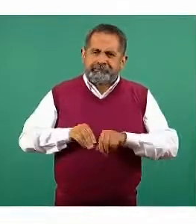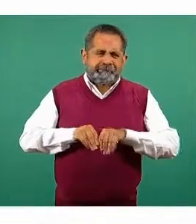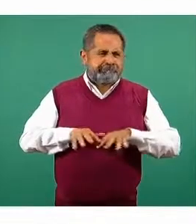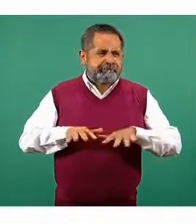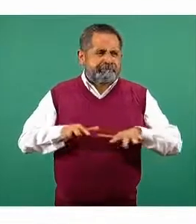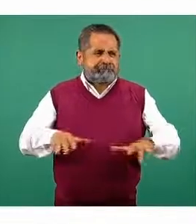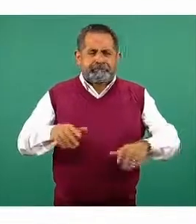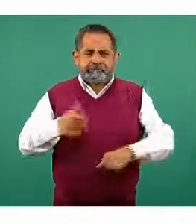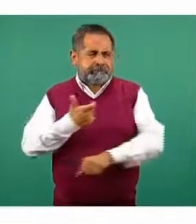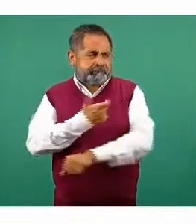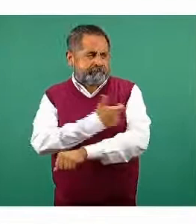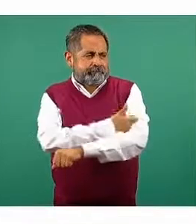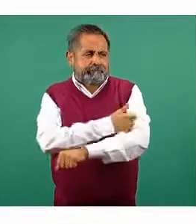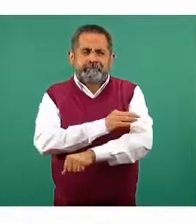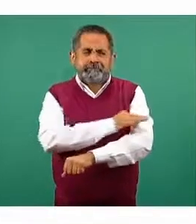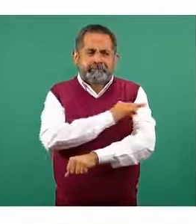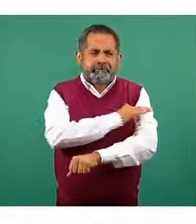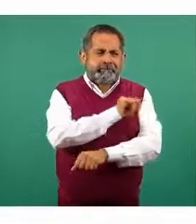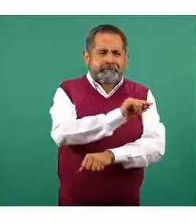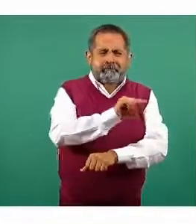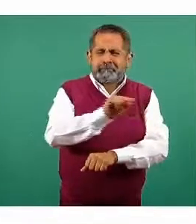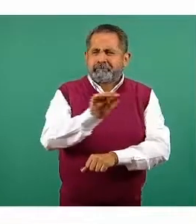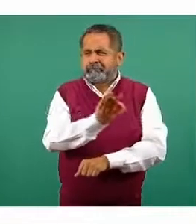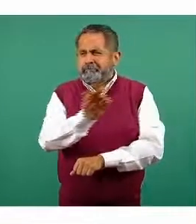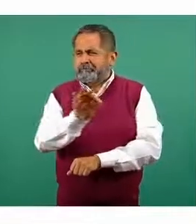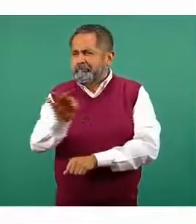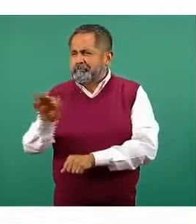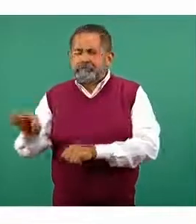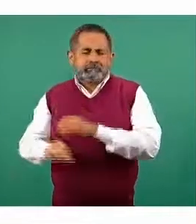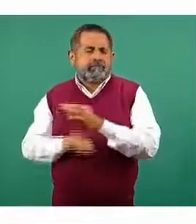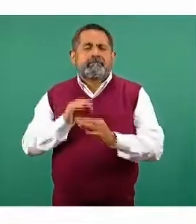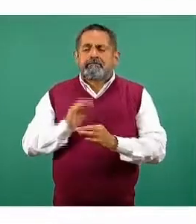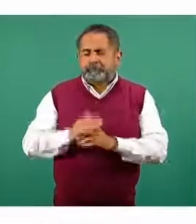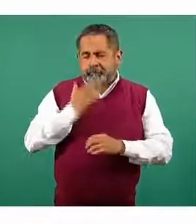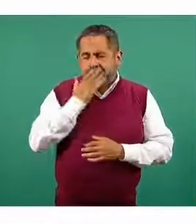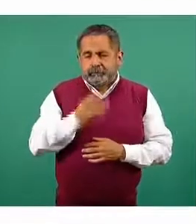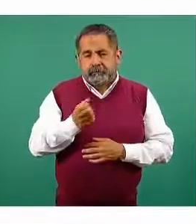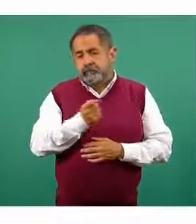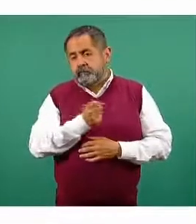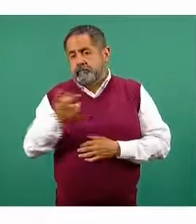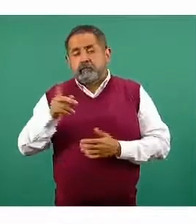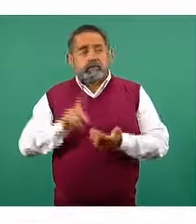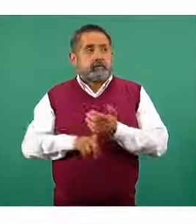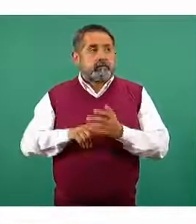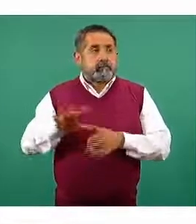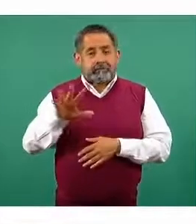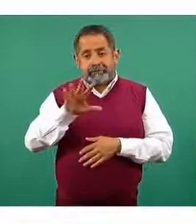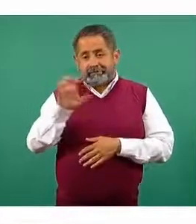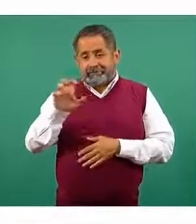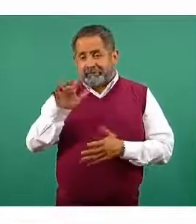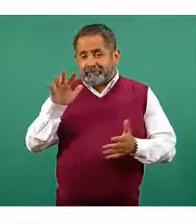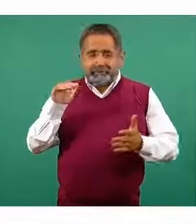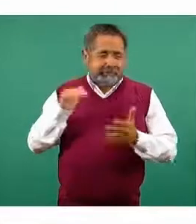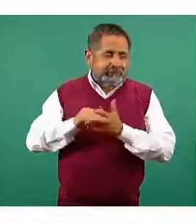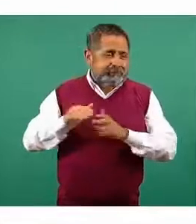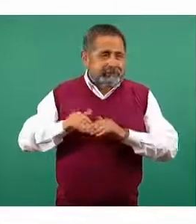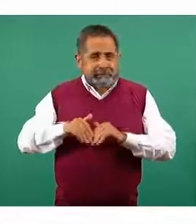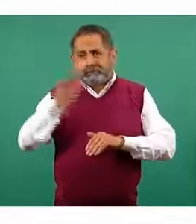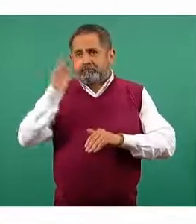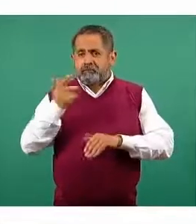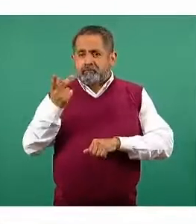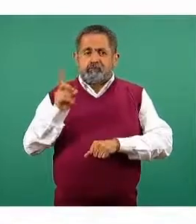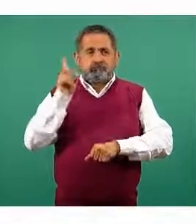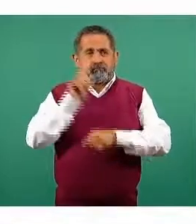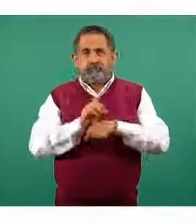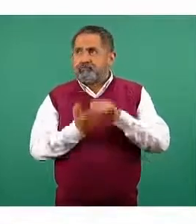incrementó en las últimas semanas, llegando inclusive a días en donde se aplicaban más de 550,000 dosis en una